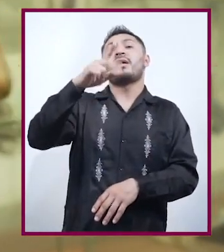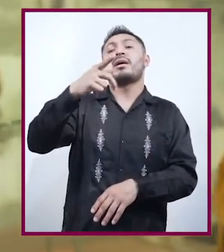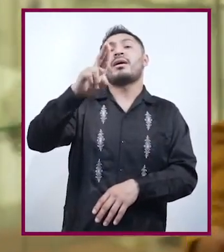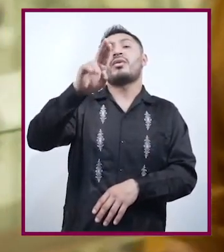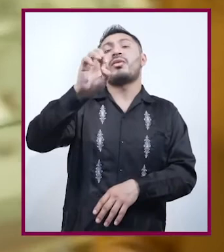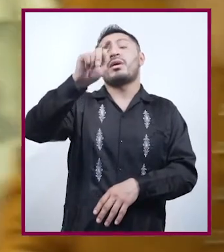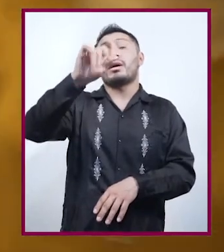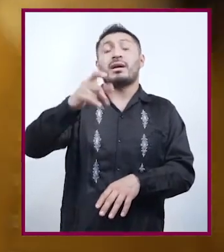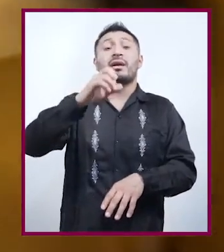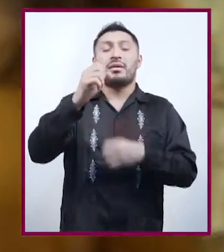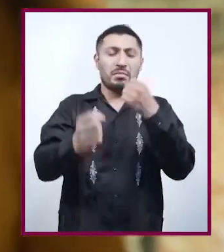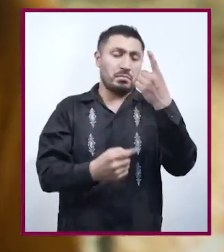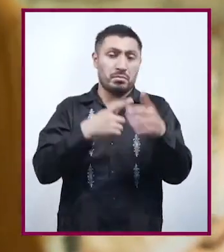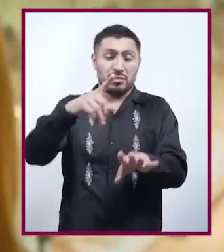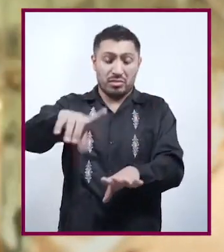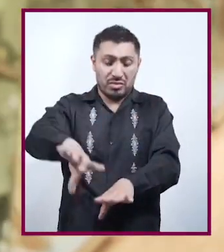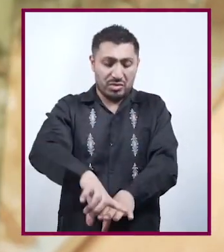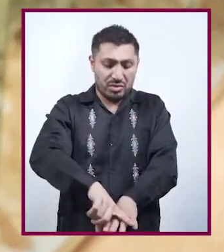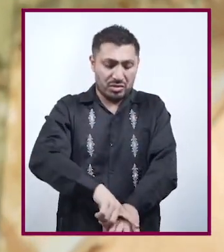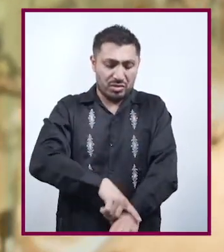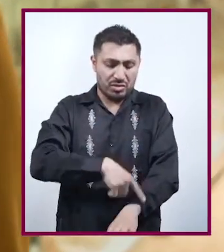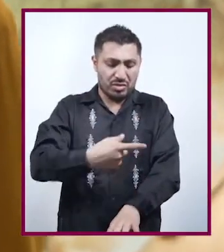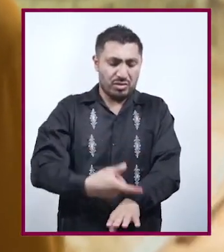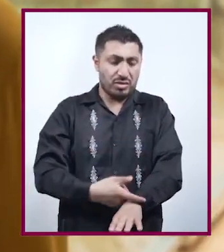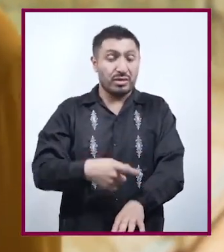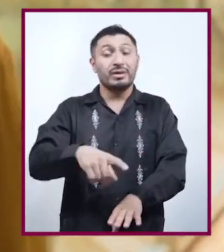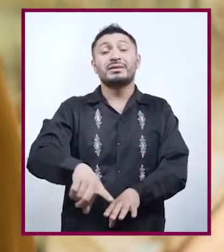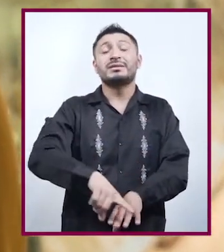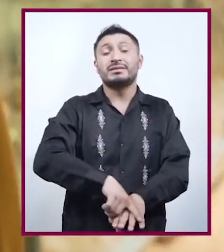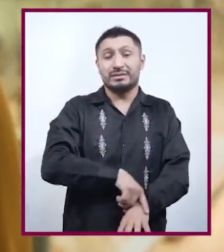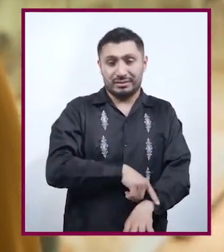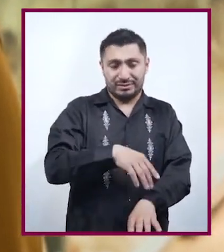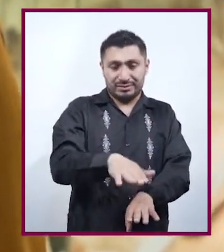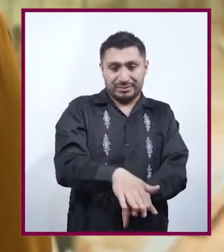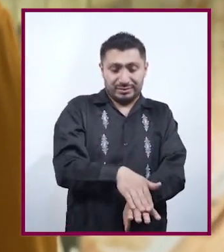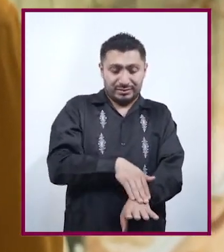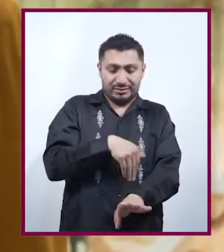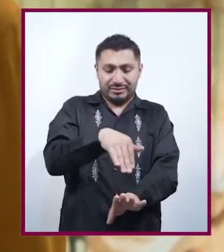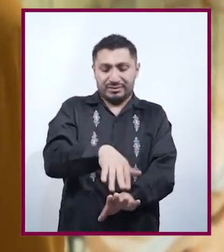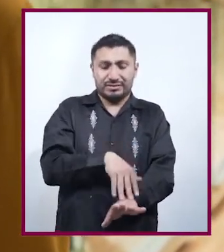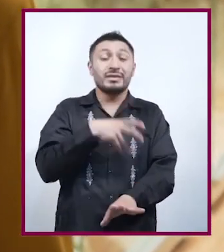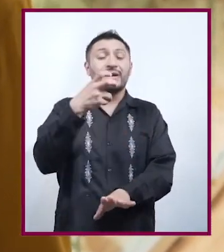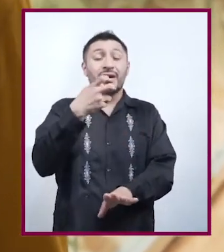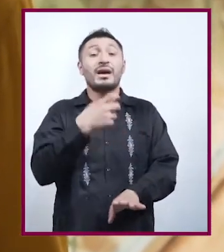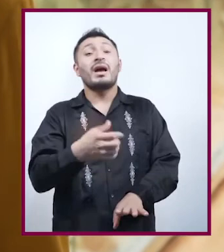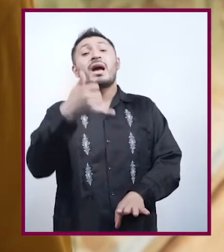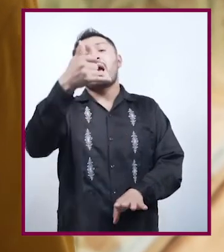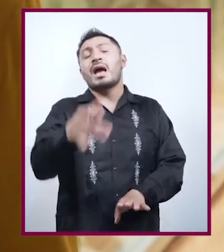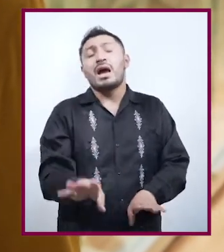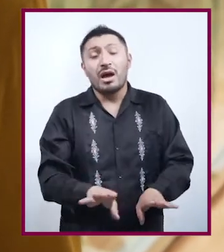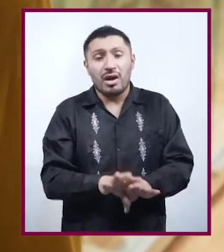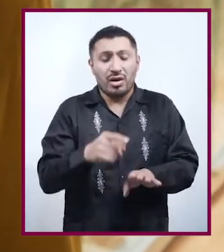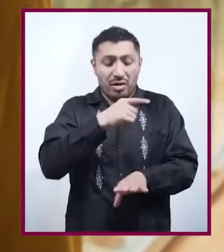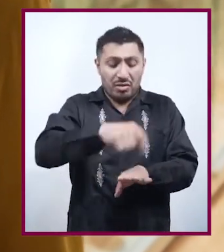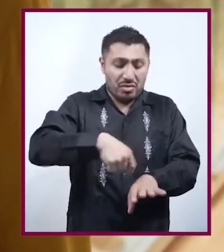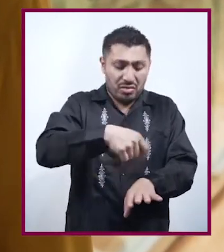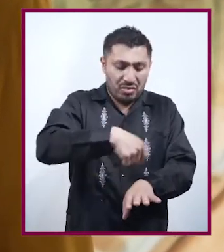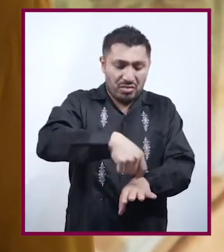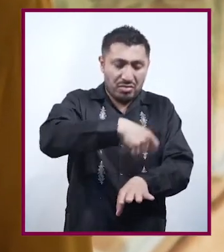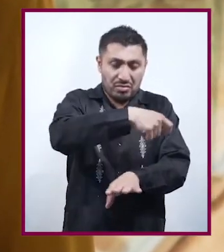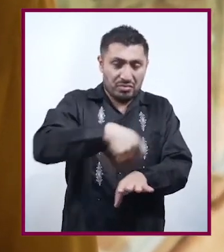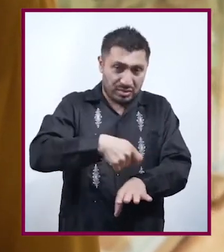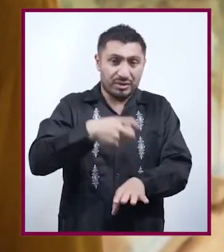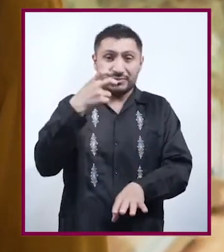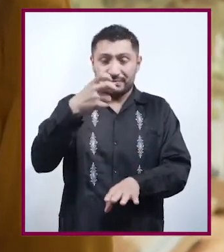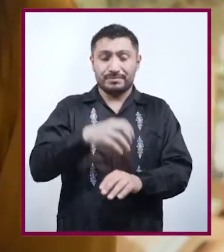llevan lengüeta, que es la parte, también la parte de enfrente del calzado y que